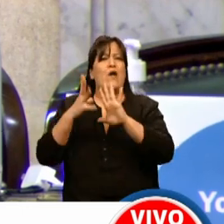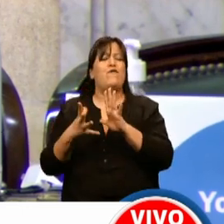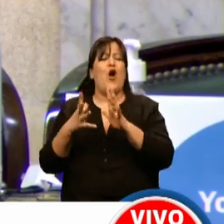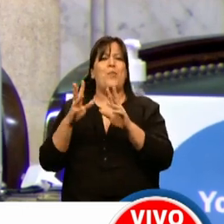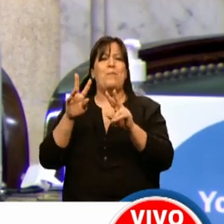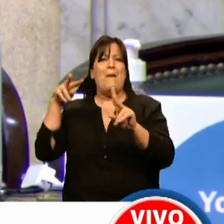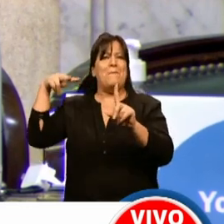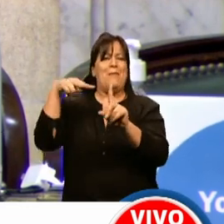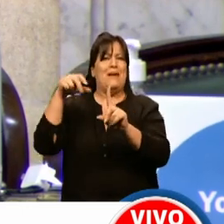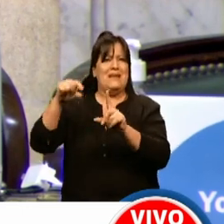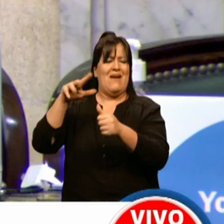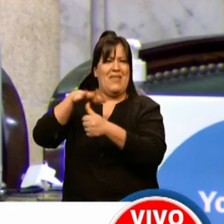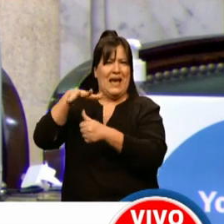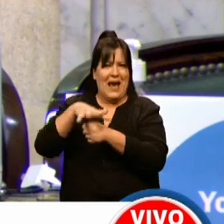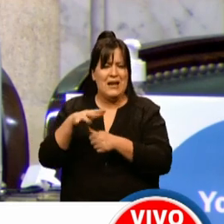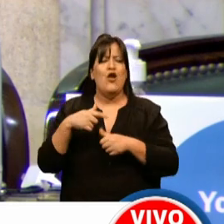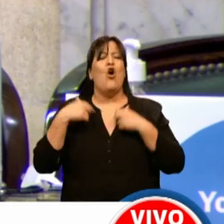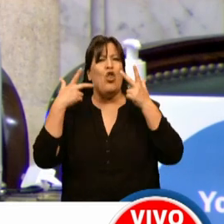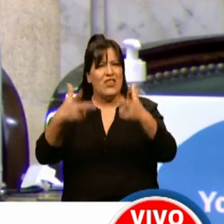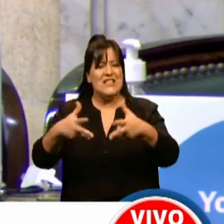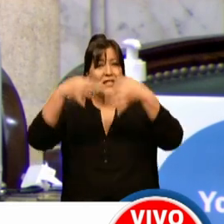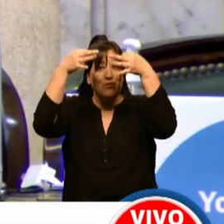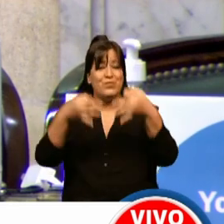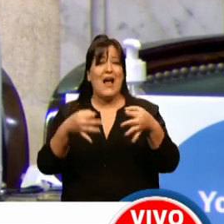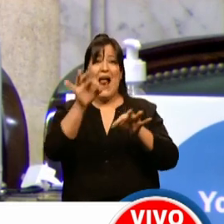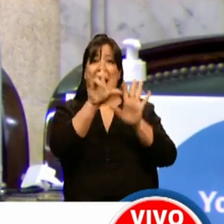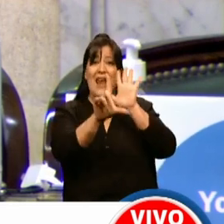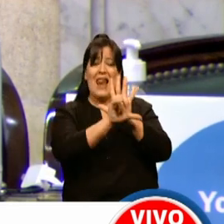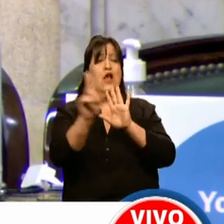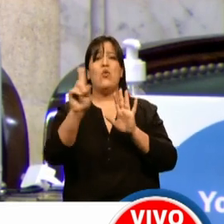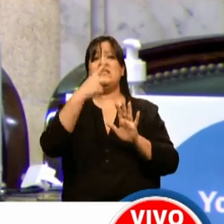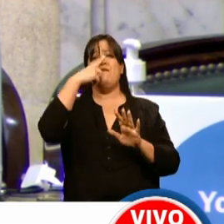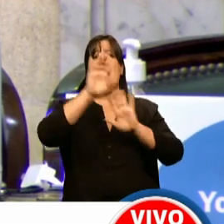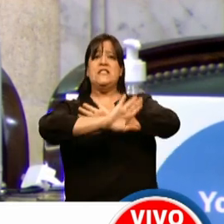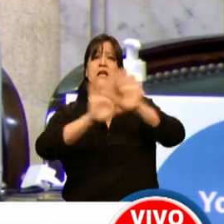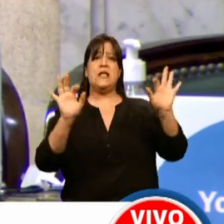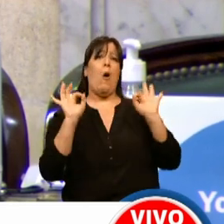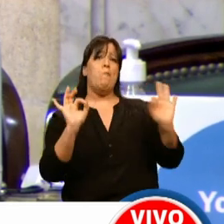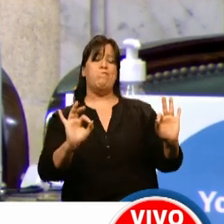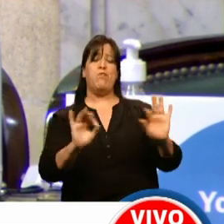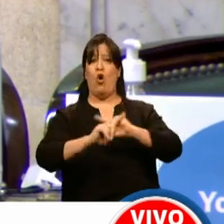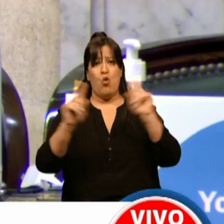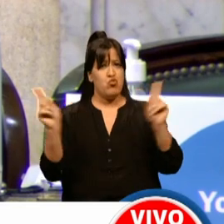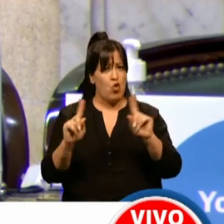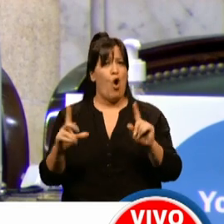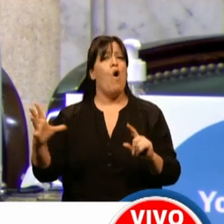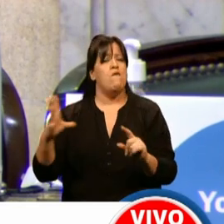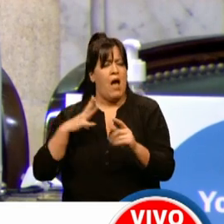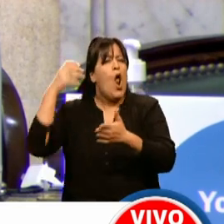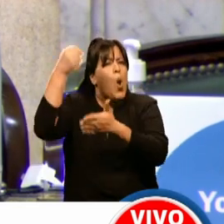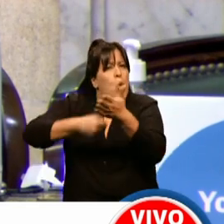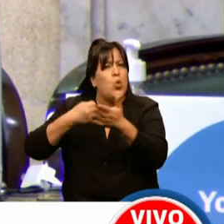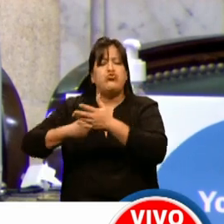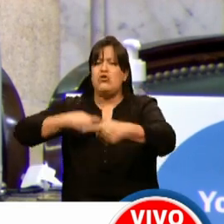género por lo cual les aseguramos que esta ley no es el final y que con esta ley no terminamos la lucha de derechos